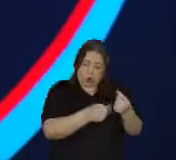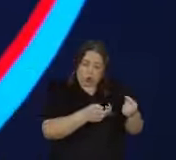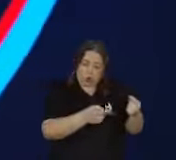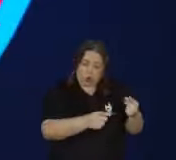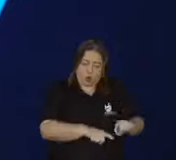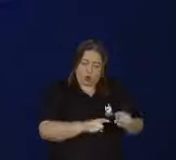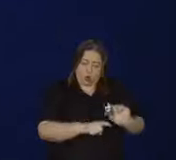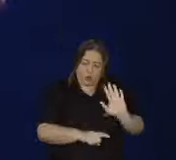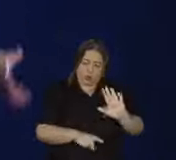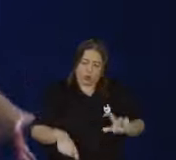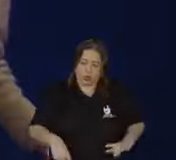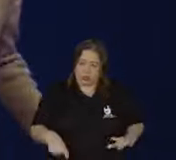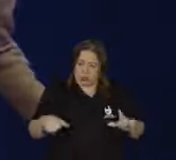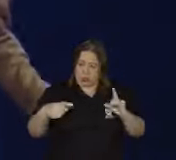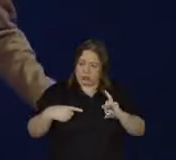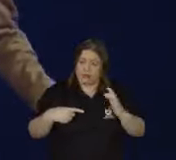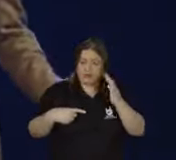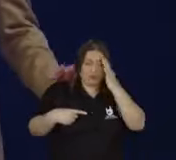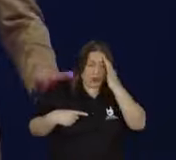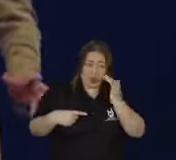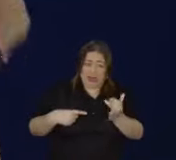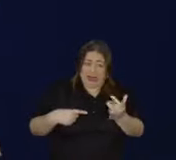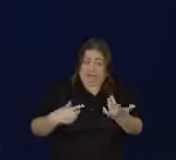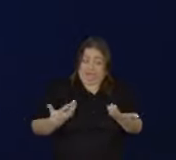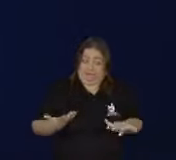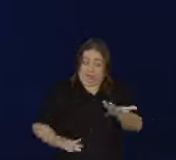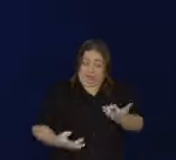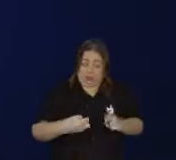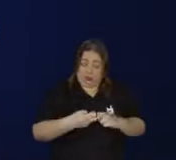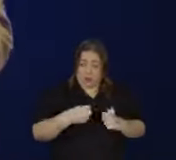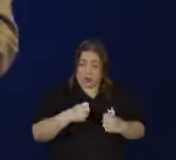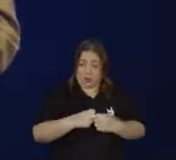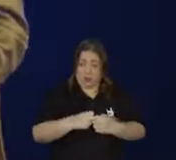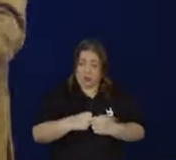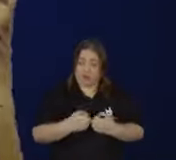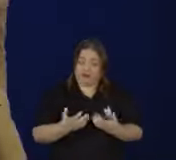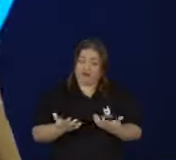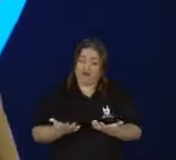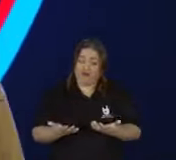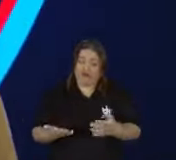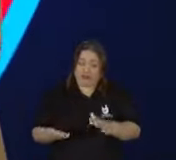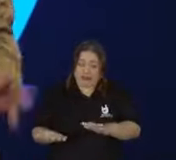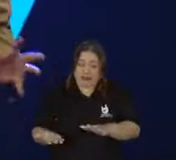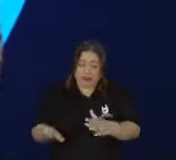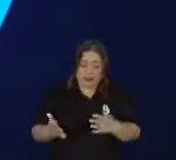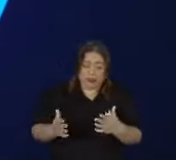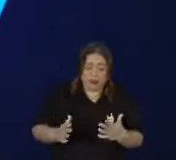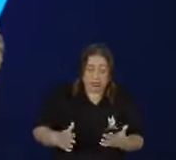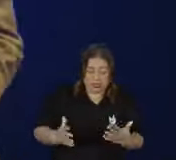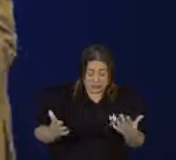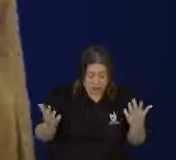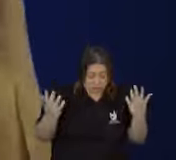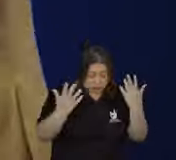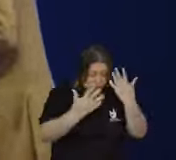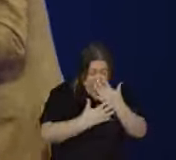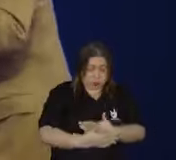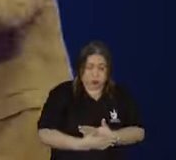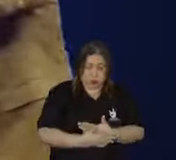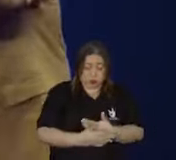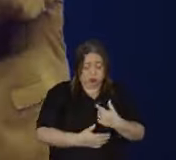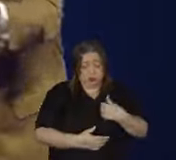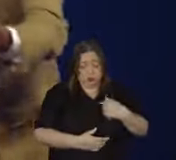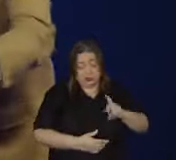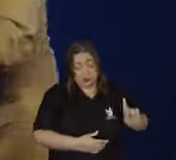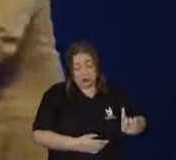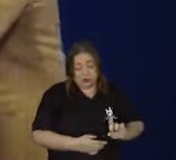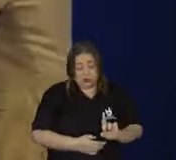andado, por cuántos desiertos has atravesado, o valles de muerte, de sombra y de muerte has caminado. No sé cuál